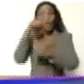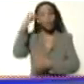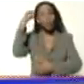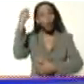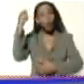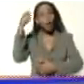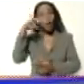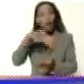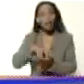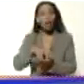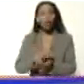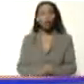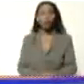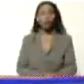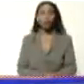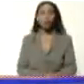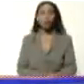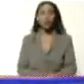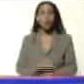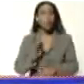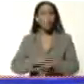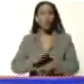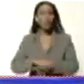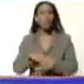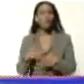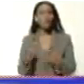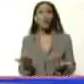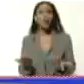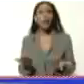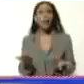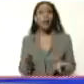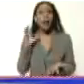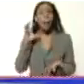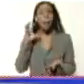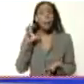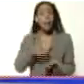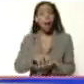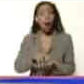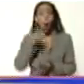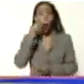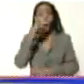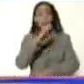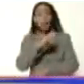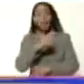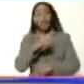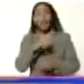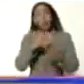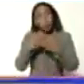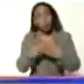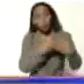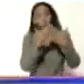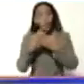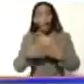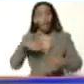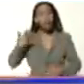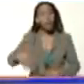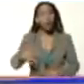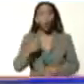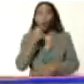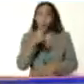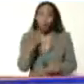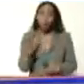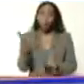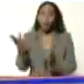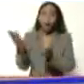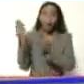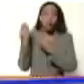¿verdad? Porque el capitán Escalona comenzó a estudiar Derecho y entonces, bueno, me aporta un